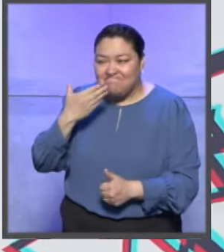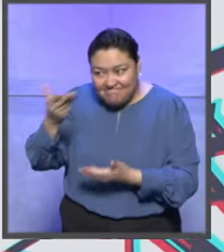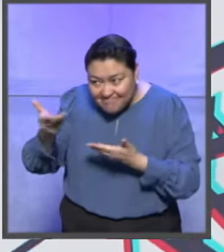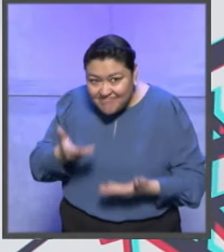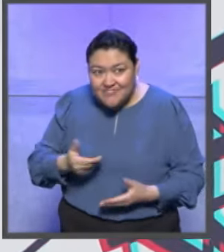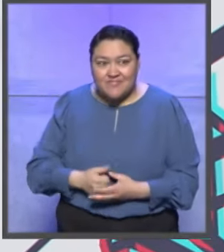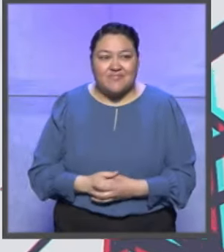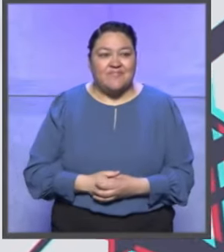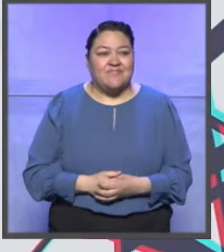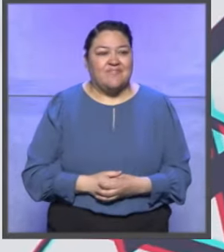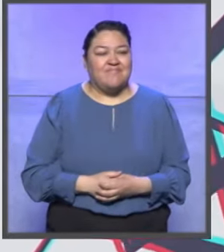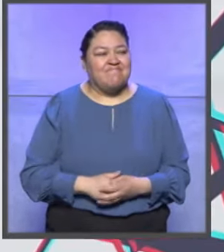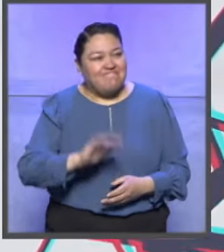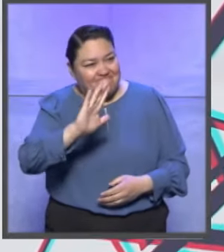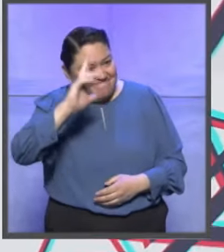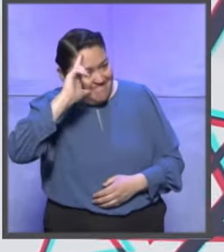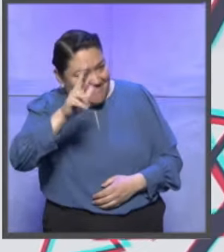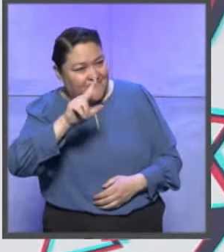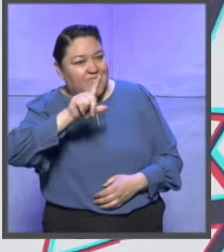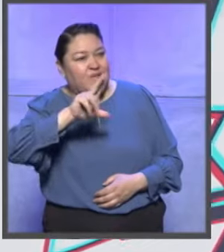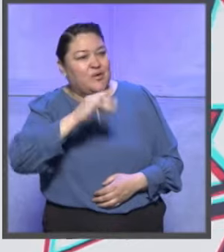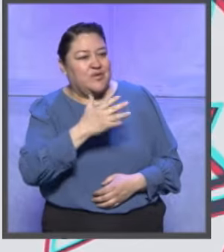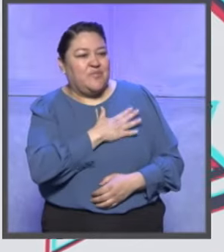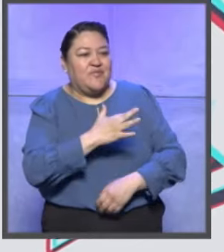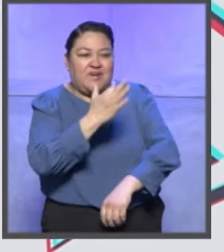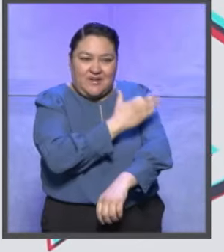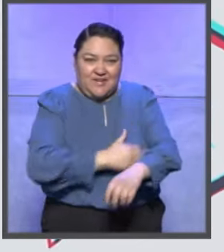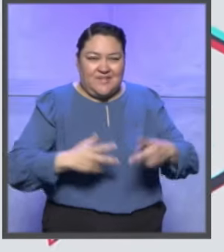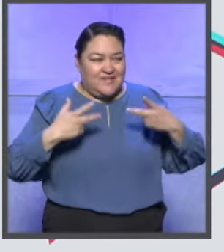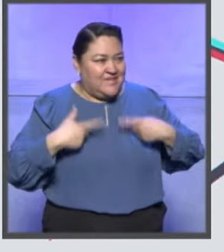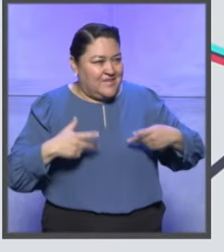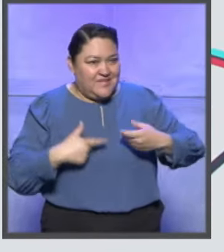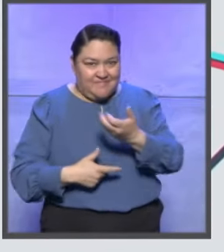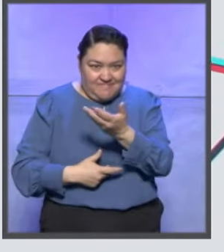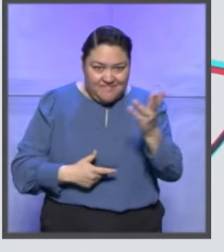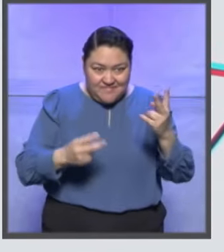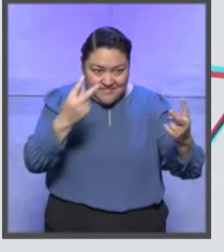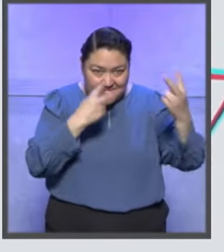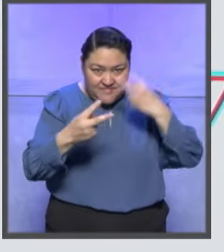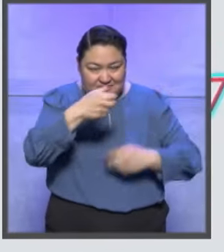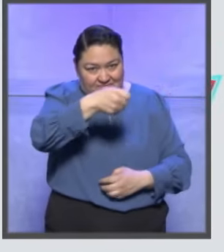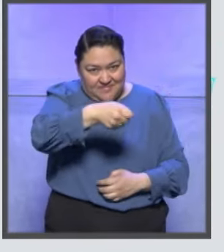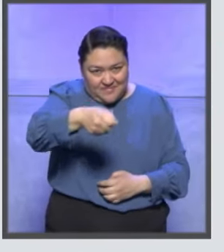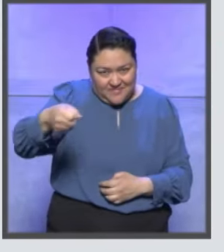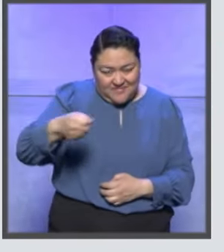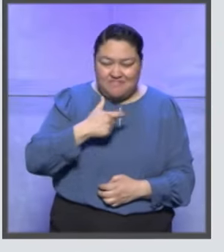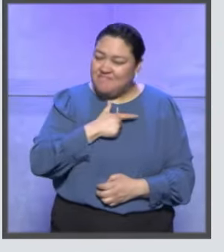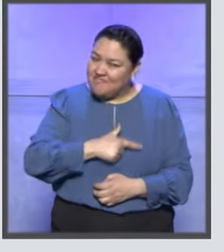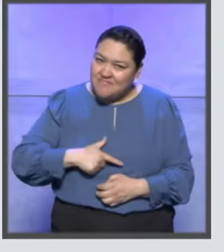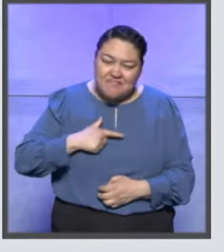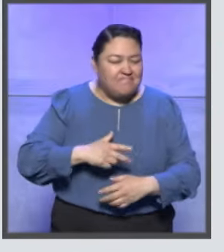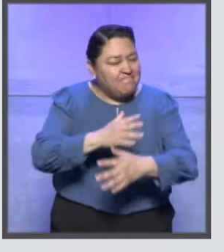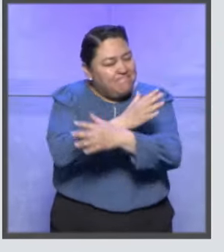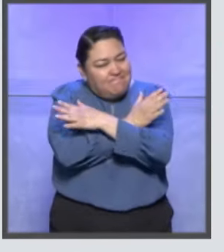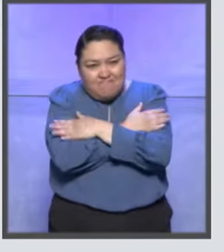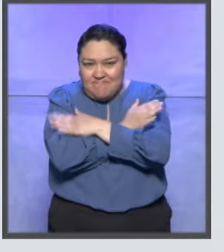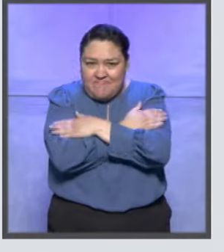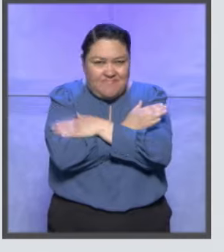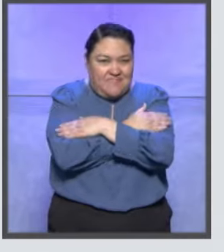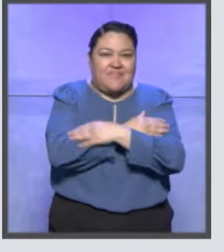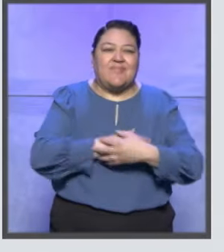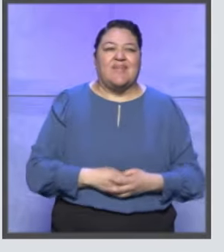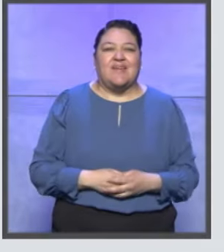Bienvenida. Hola, Lucy. Buenas tardes a ti y a todo tu auditorio. Un saludo y un abrazo